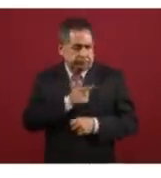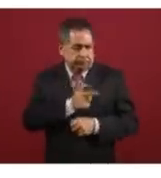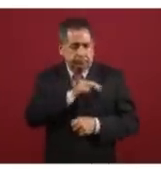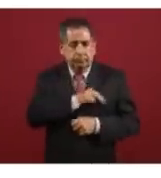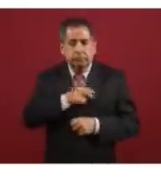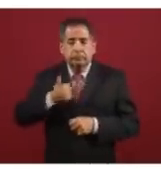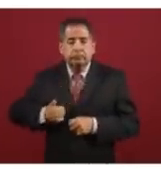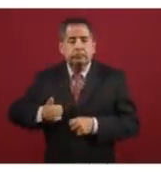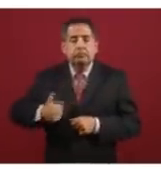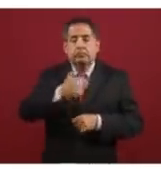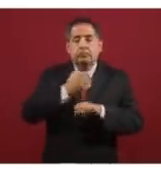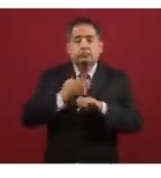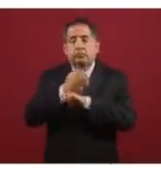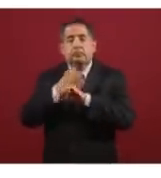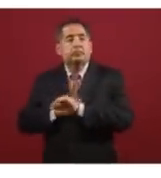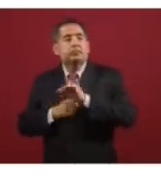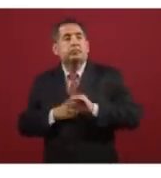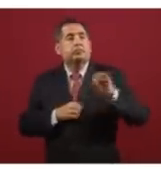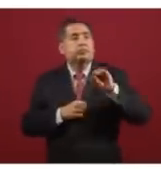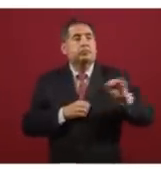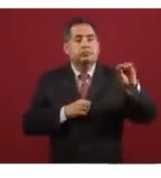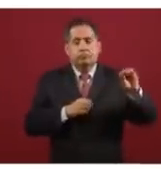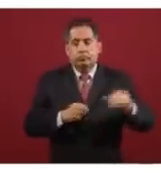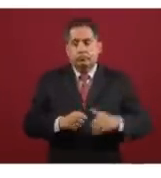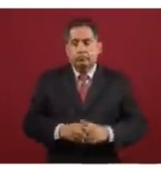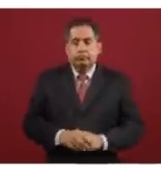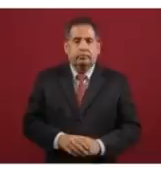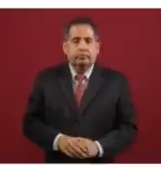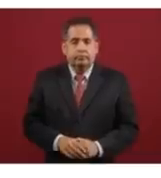los estados. Adelante.